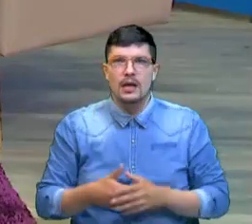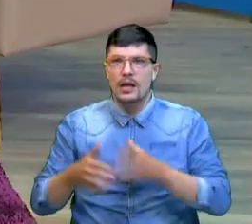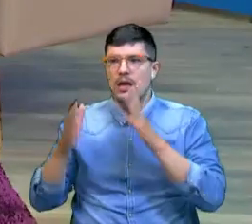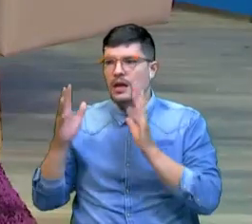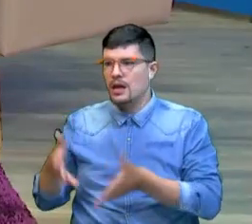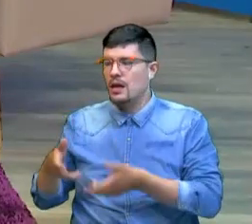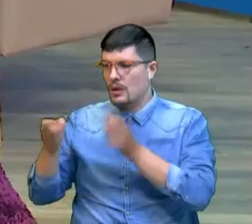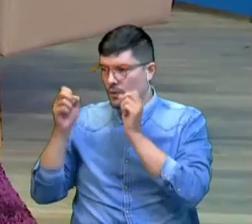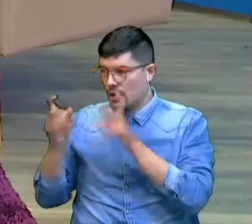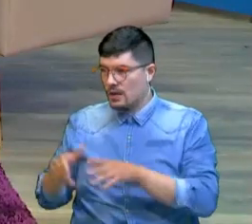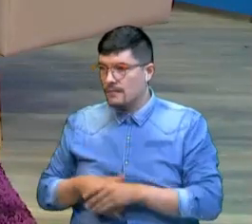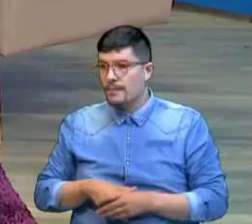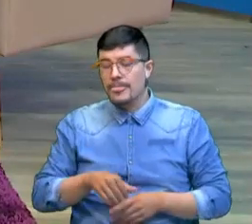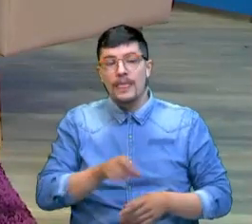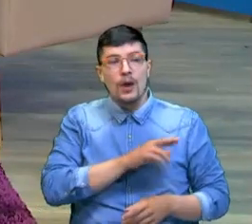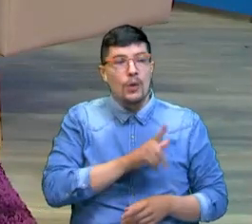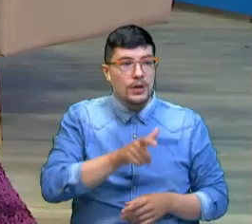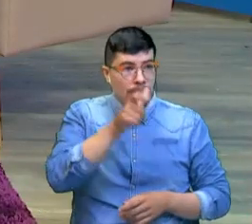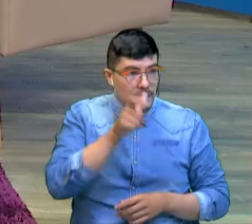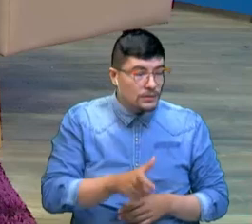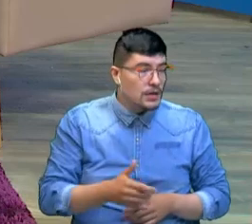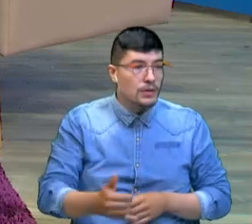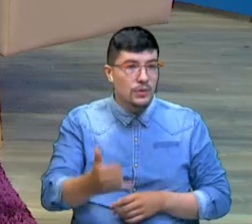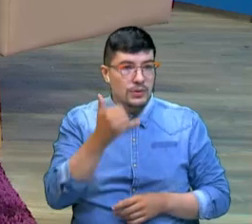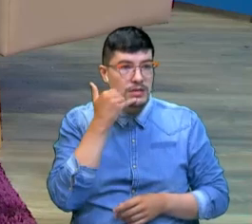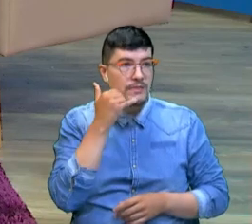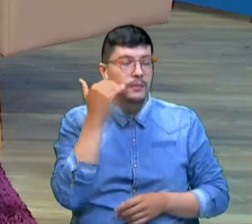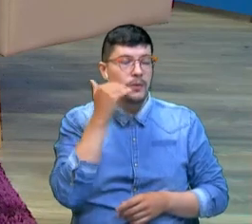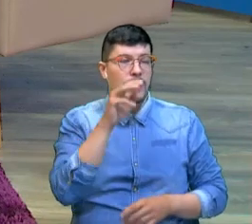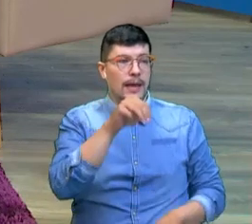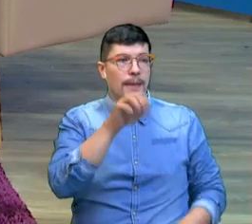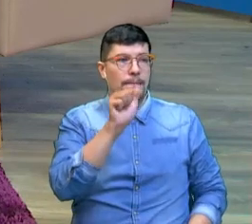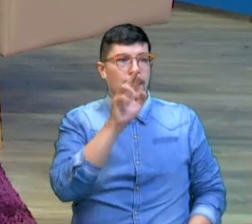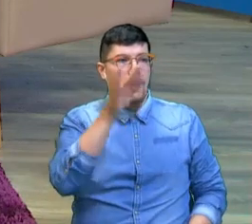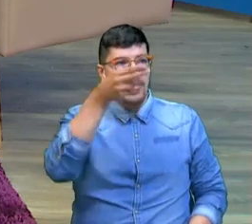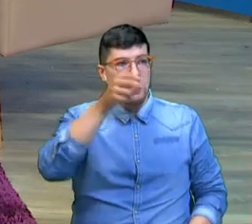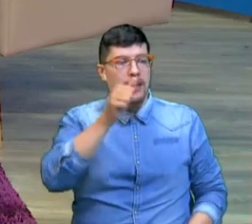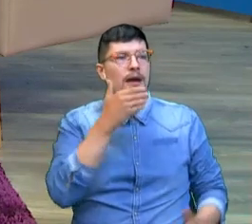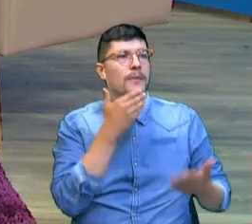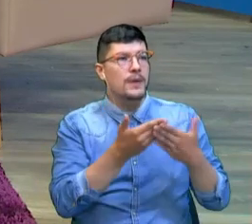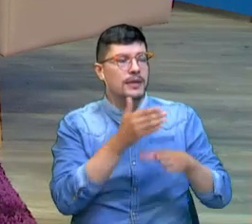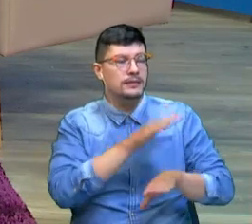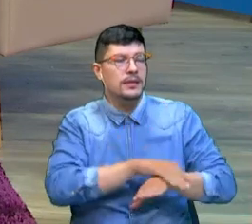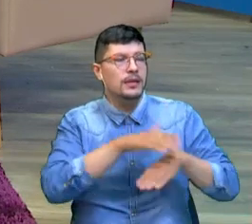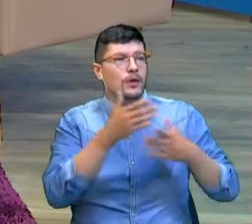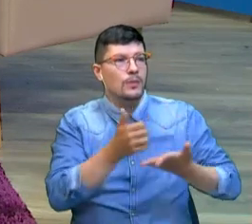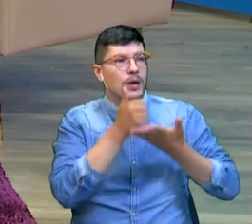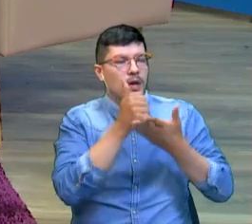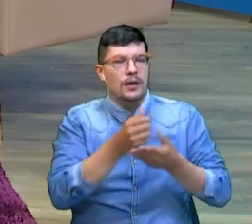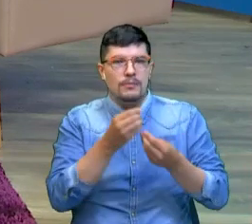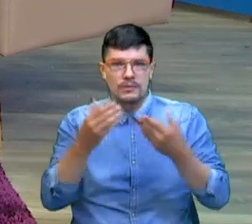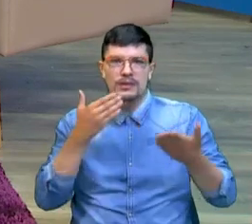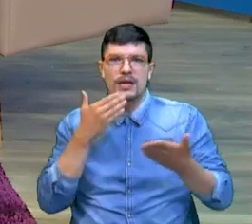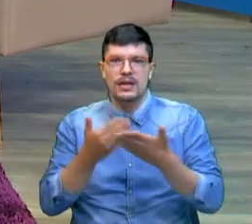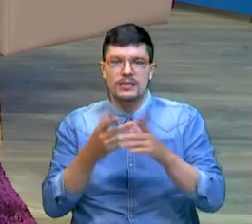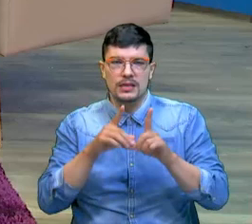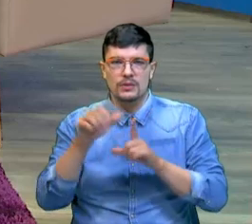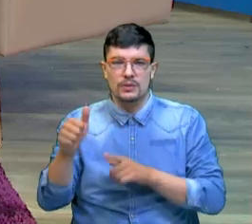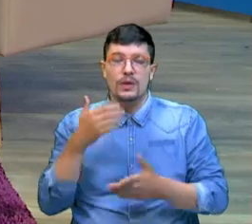otra televidente en línea, la señora Marta. Buenas tardes, doña Marta, ¿en qué le podemos ayudar? Gracias, doctora. Buenas